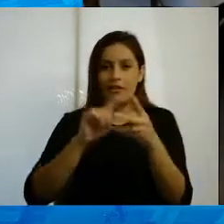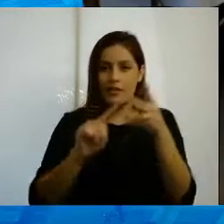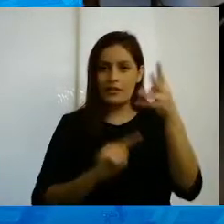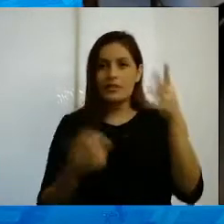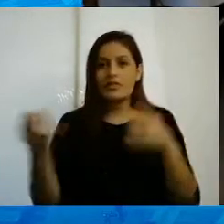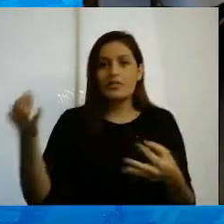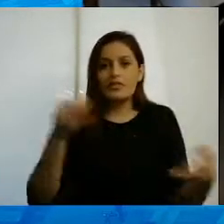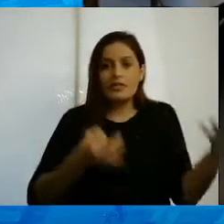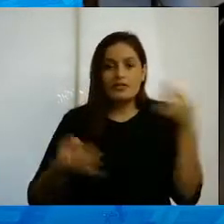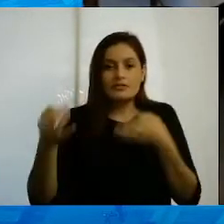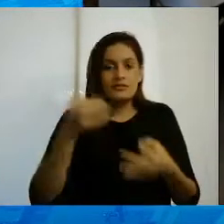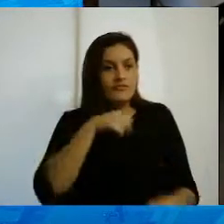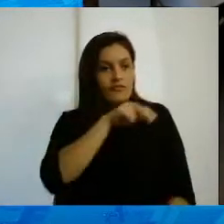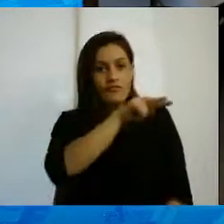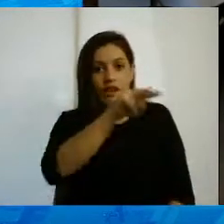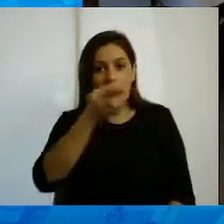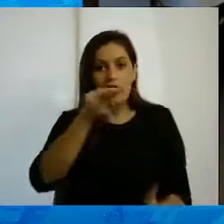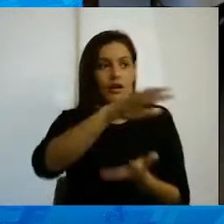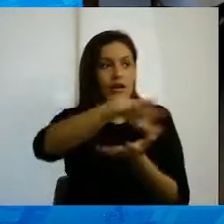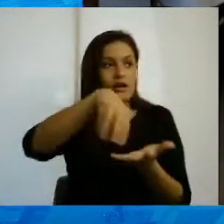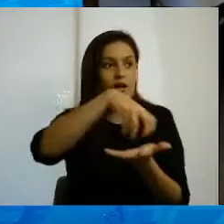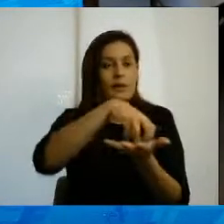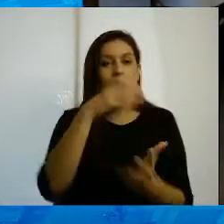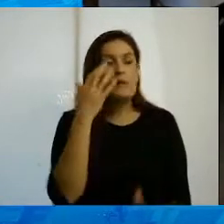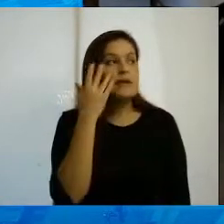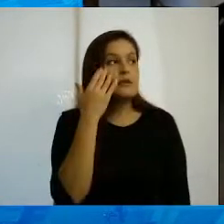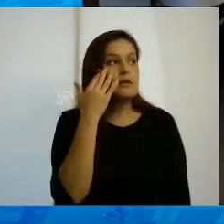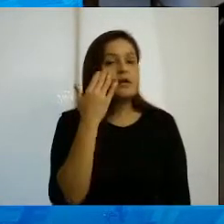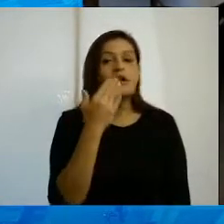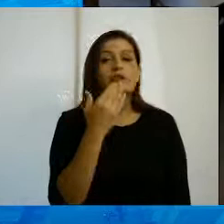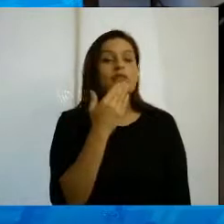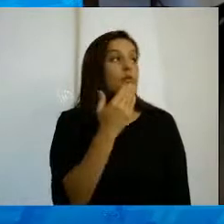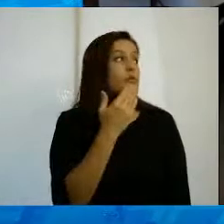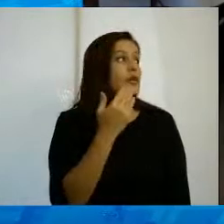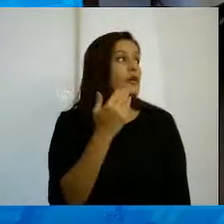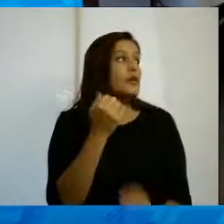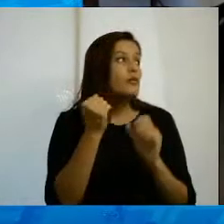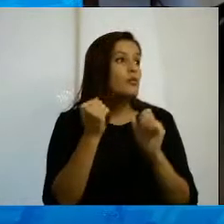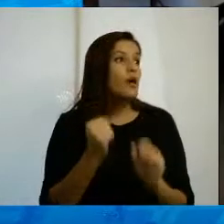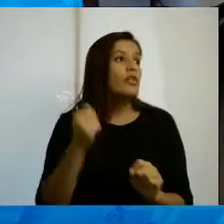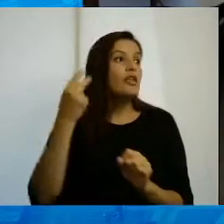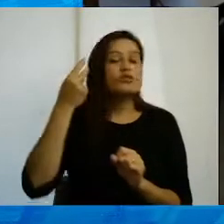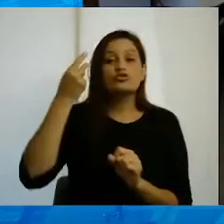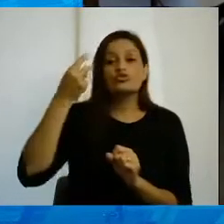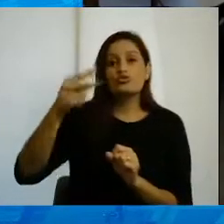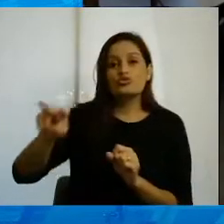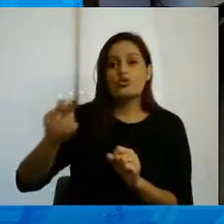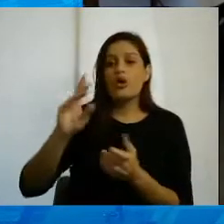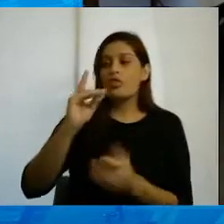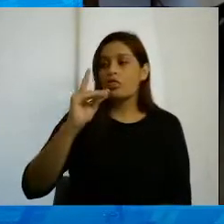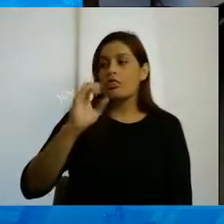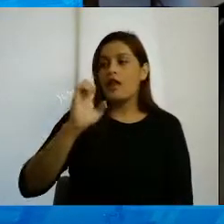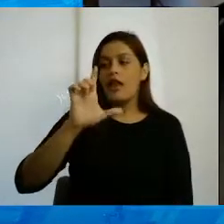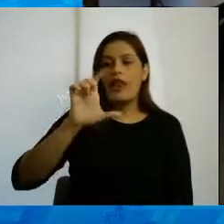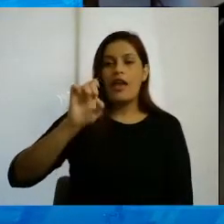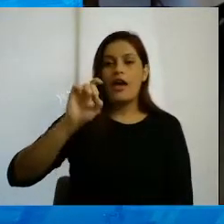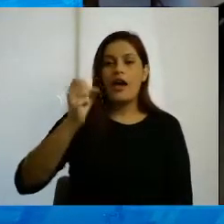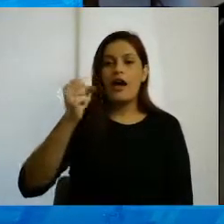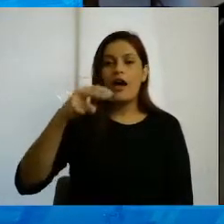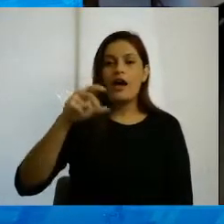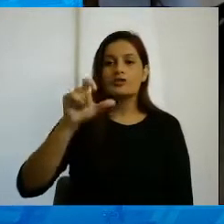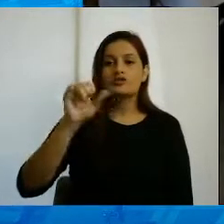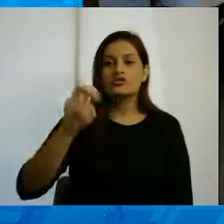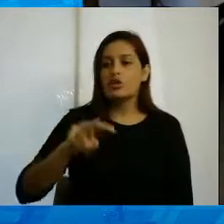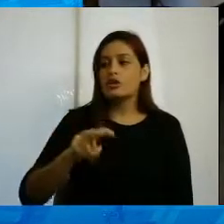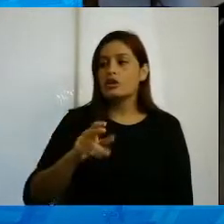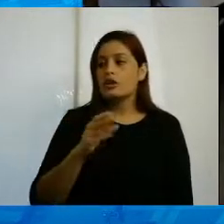en la comuna y así ser puente también de lo que es de competencia de la delegación. Así que me pongo a disposición